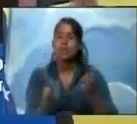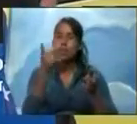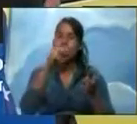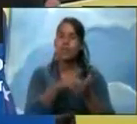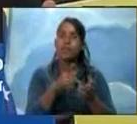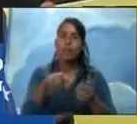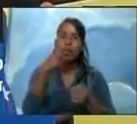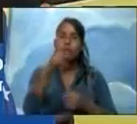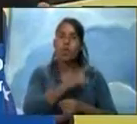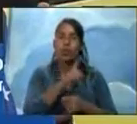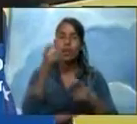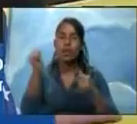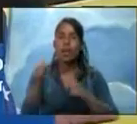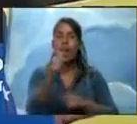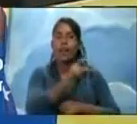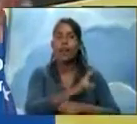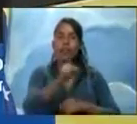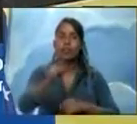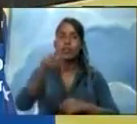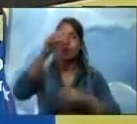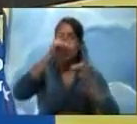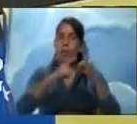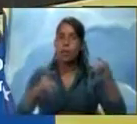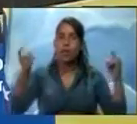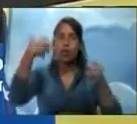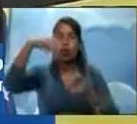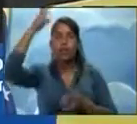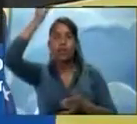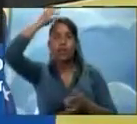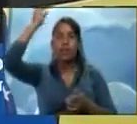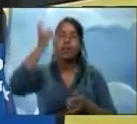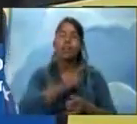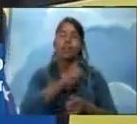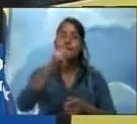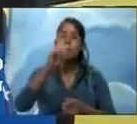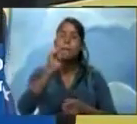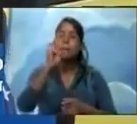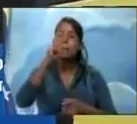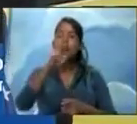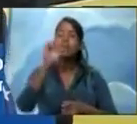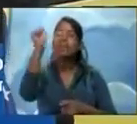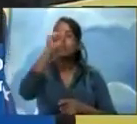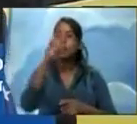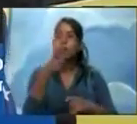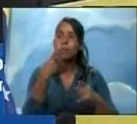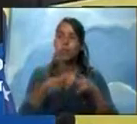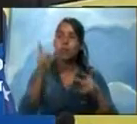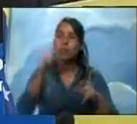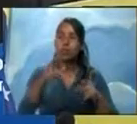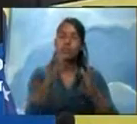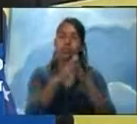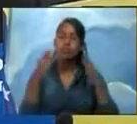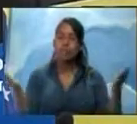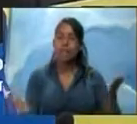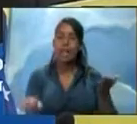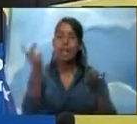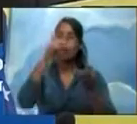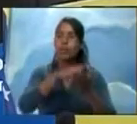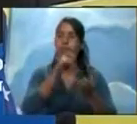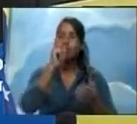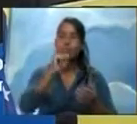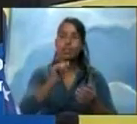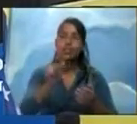levantar luego del imperio babilónico, el imperio Medo-Persa. Pero también este imperio se levantó